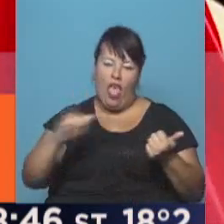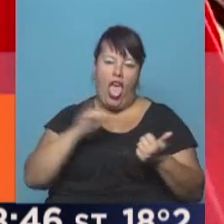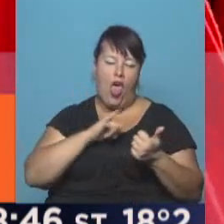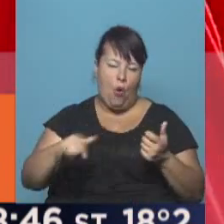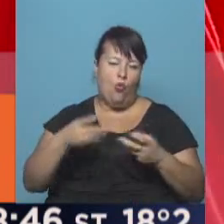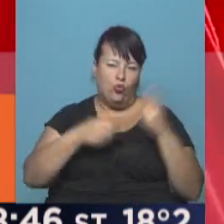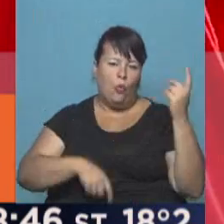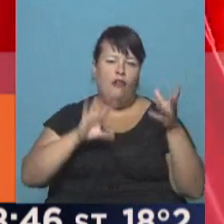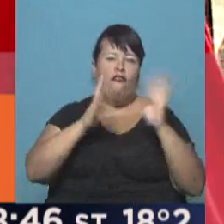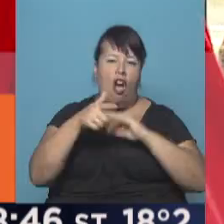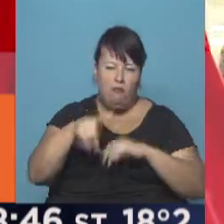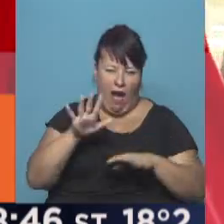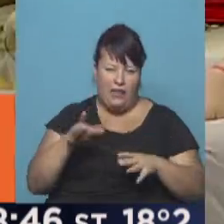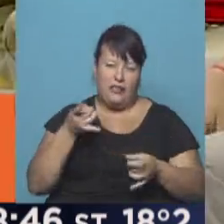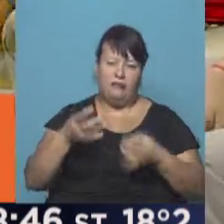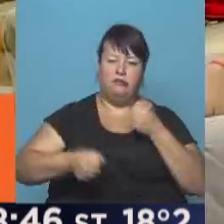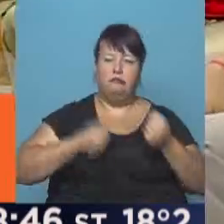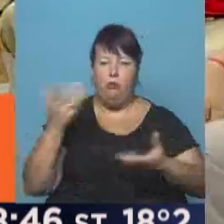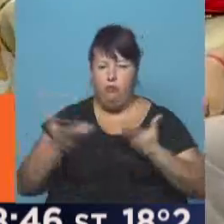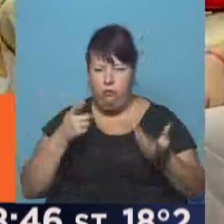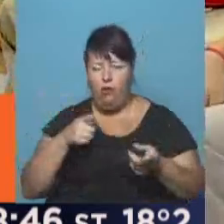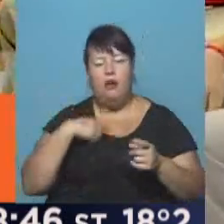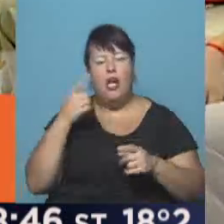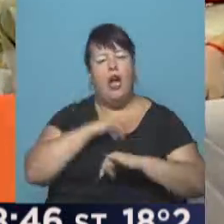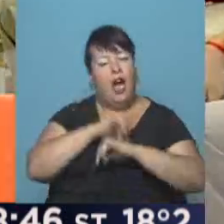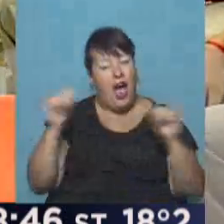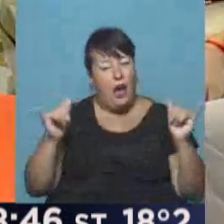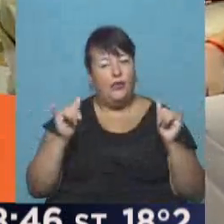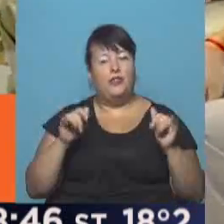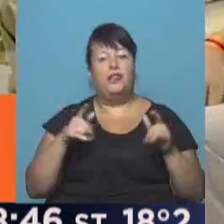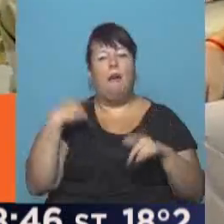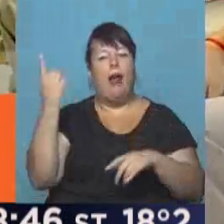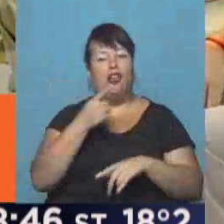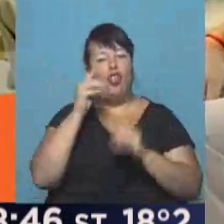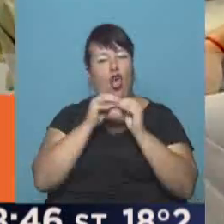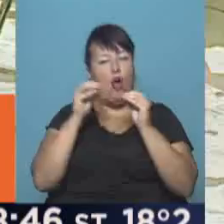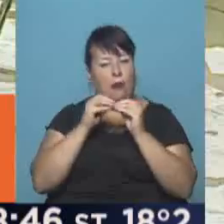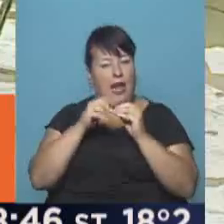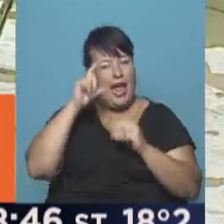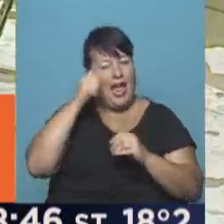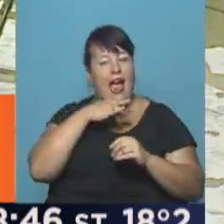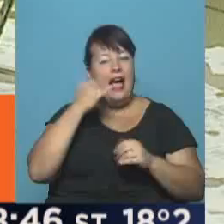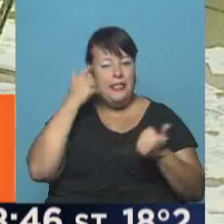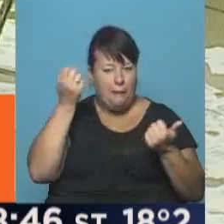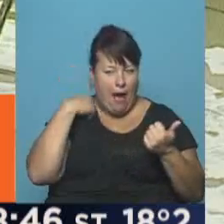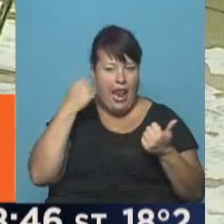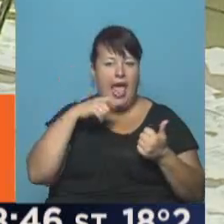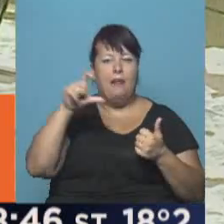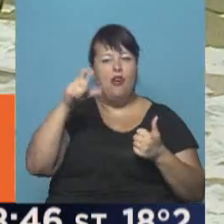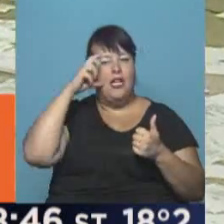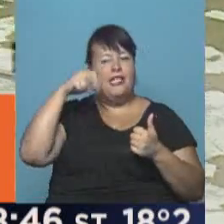denunciando este tipo de atropellos y dejando un mensaje hacia todos los compañeros de Easy Palermo,